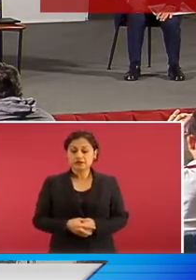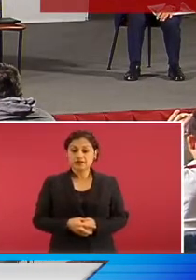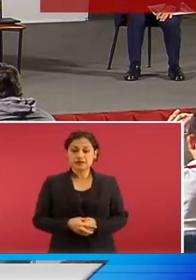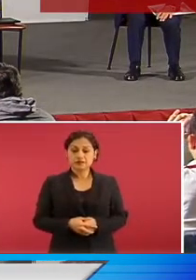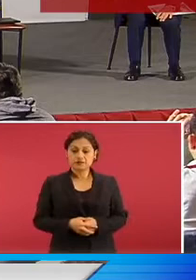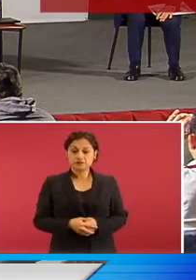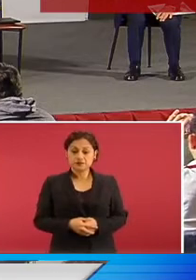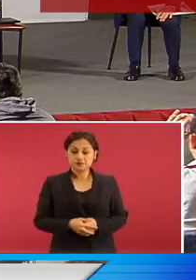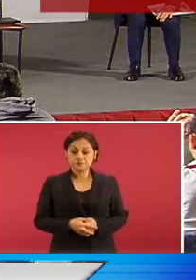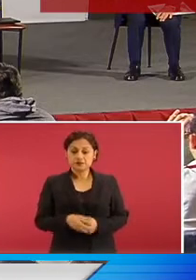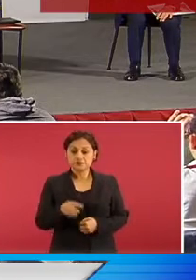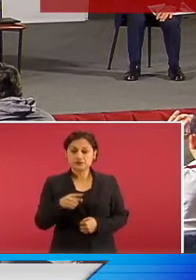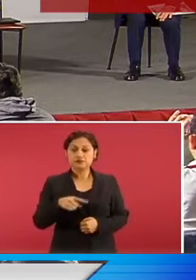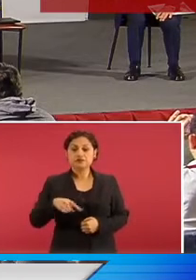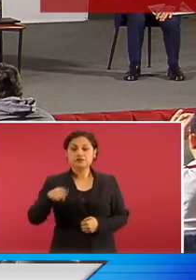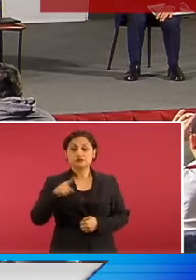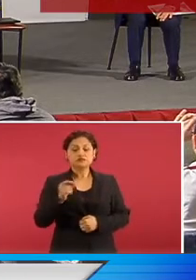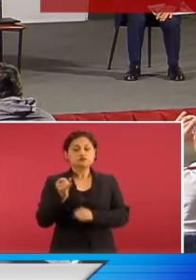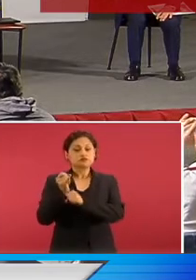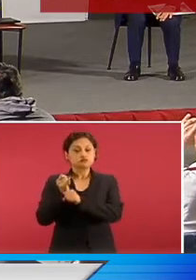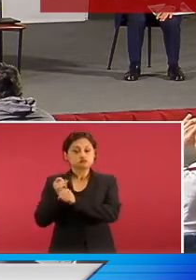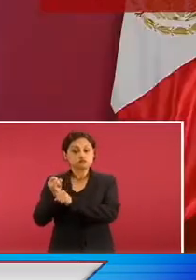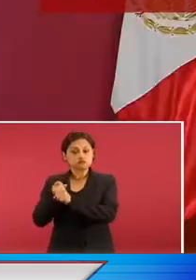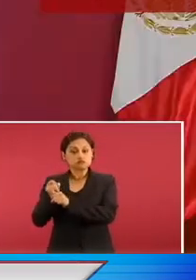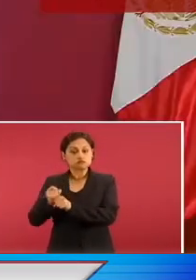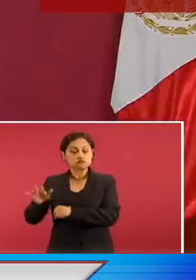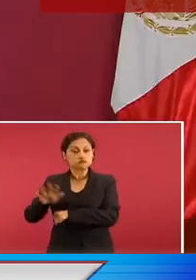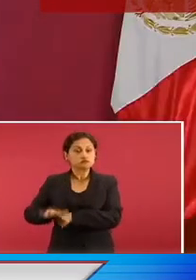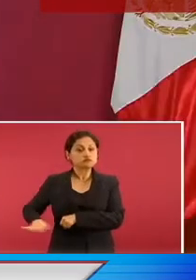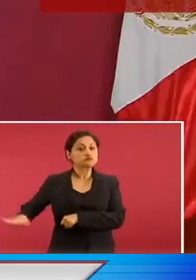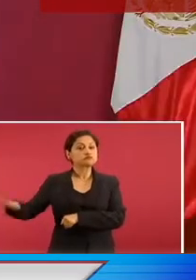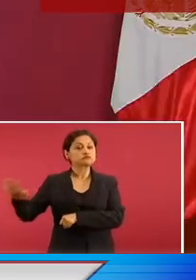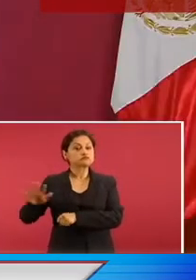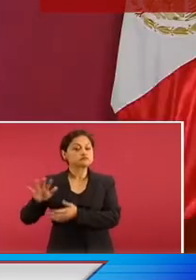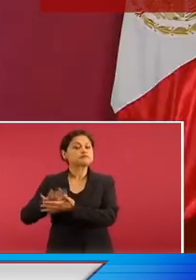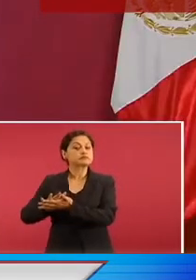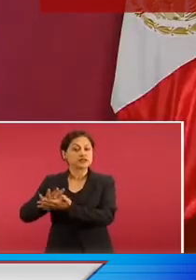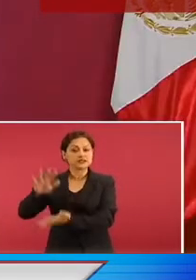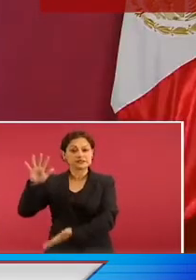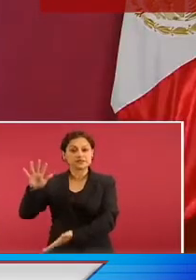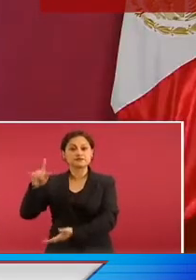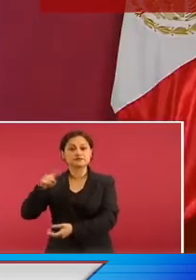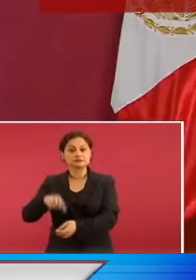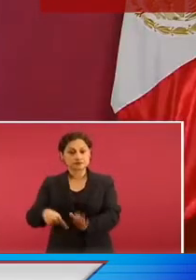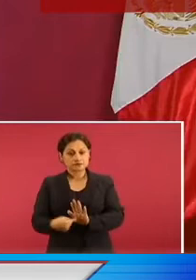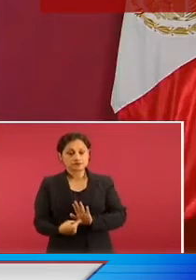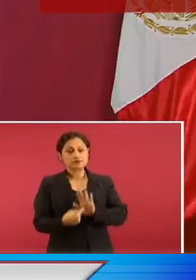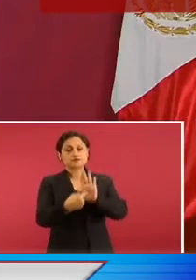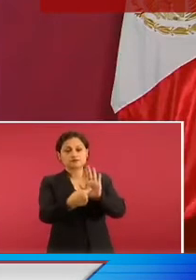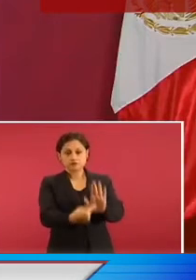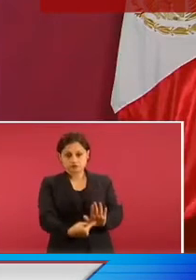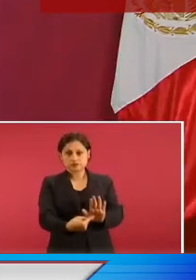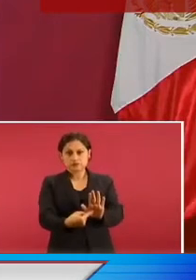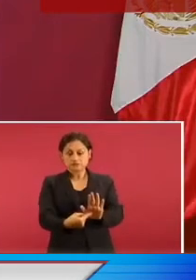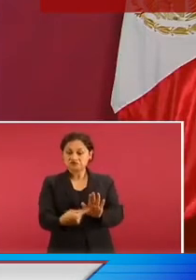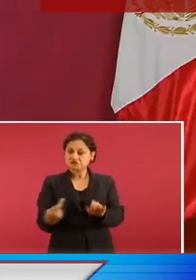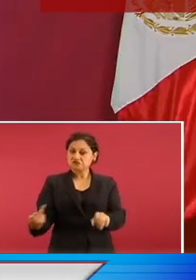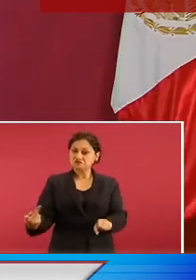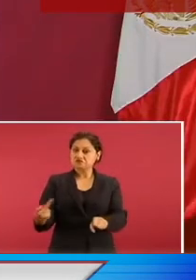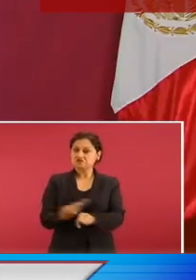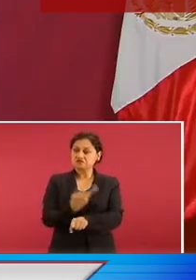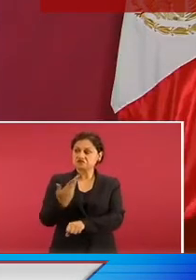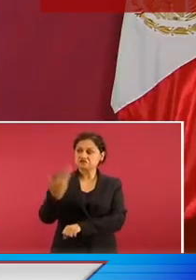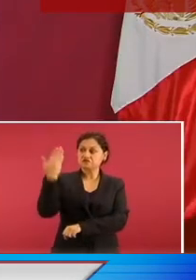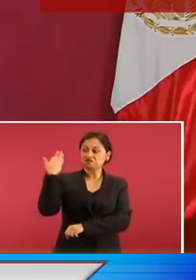de la aeronave y el resultado de esta investigación determinó que no hubo factores externos que hayan influido en la caída del helicóptero. Se determinó